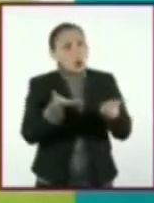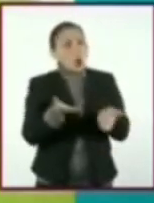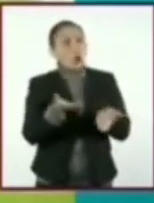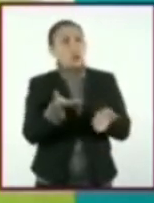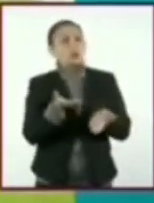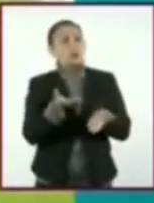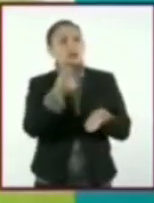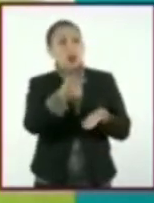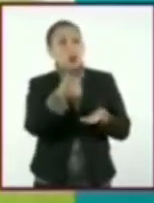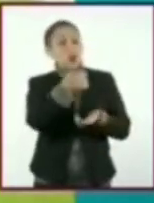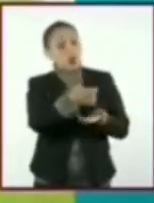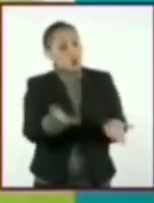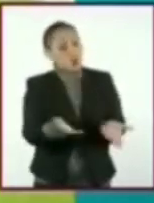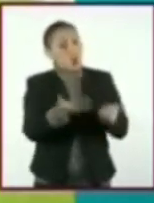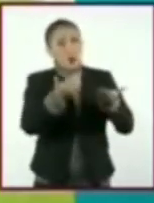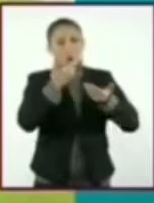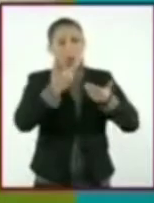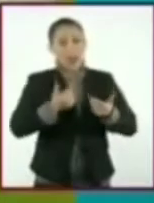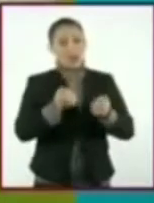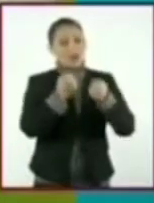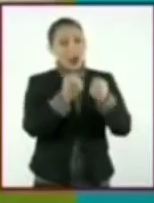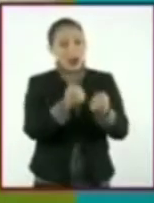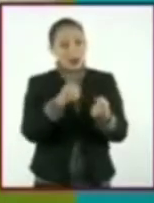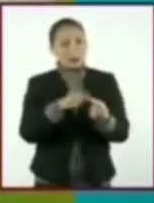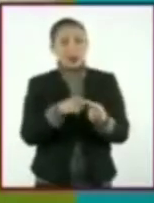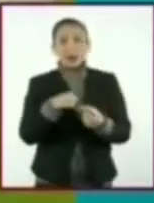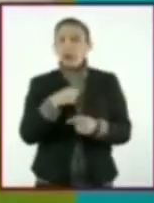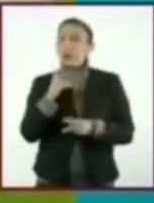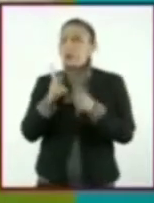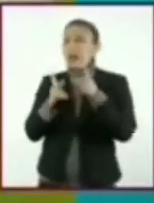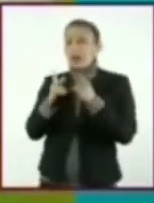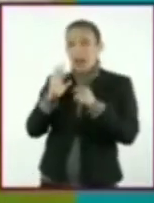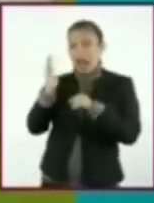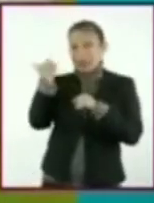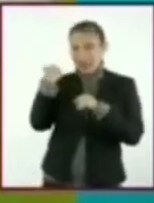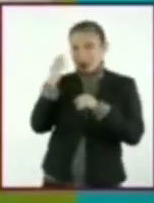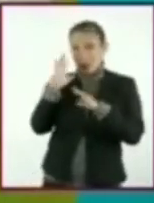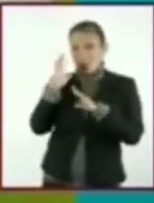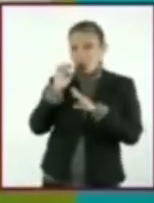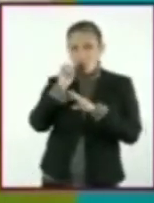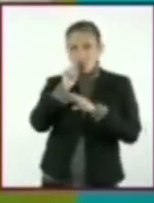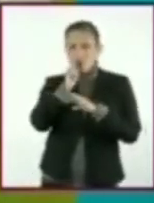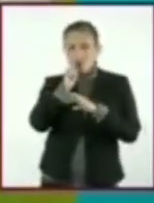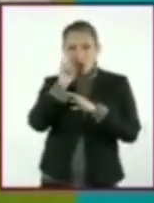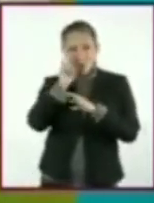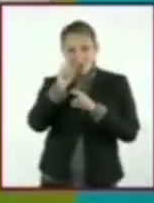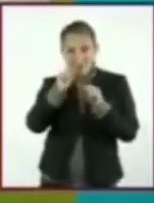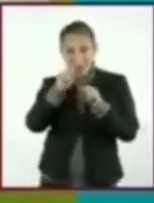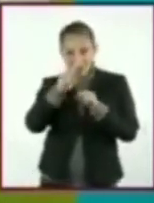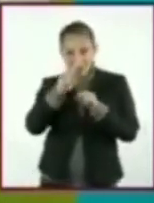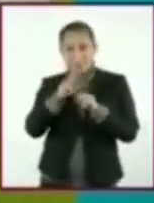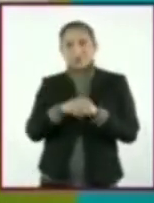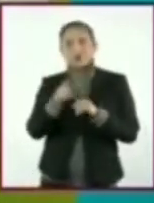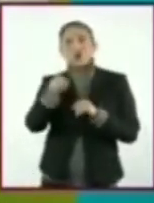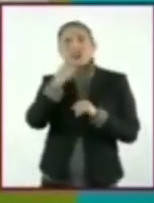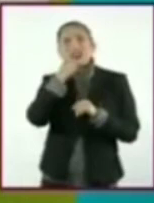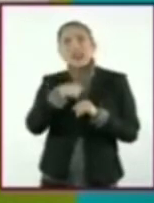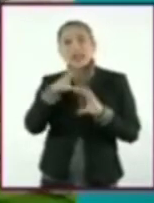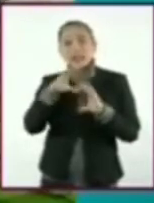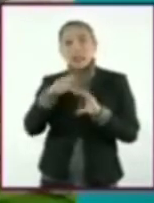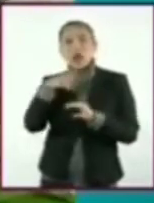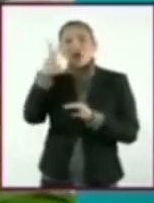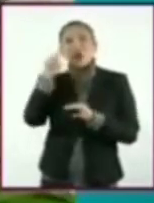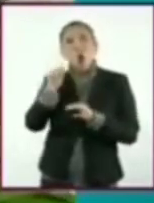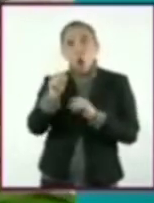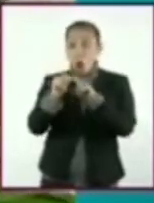un autoestima fuerte. Platicábamos fuera del aire y decías uh-huh. algo de que es importante enseñarles a decir que